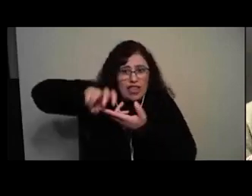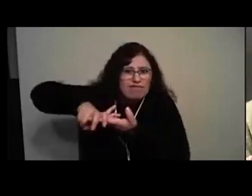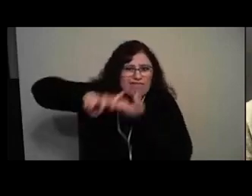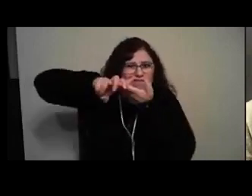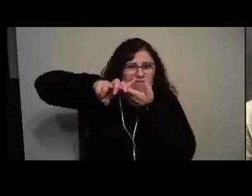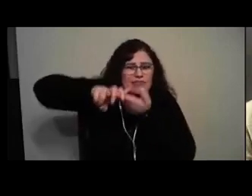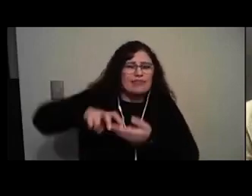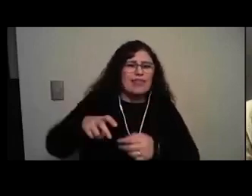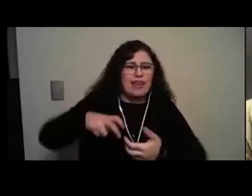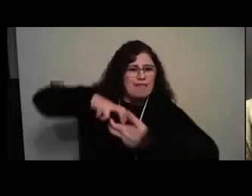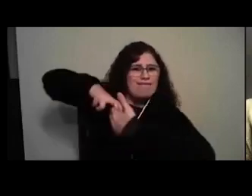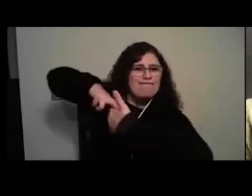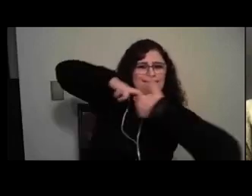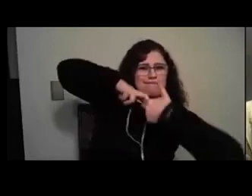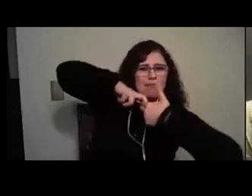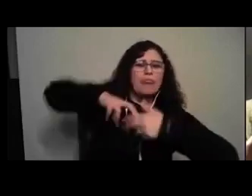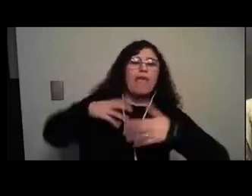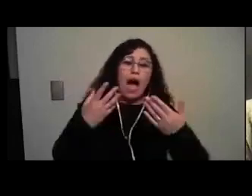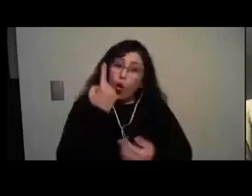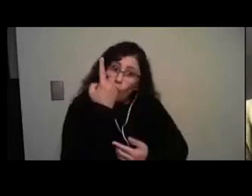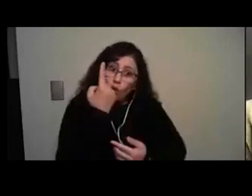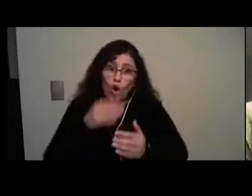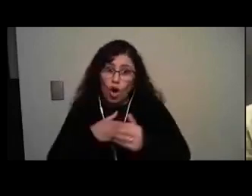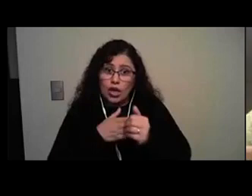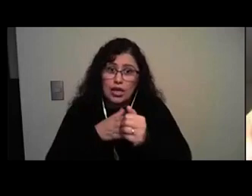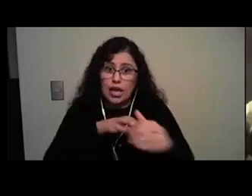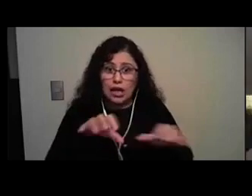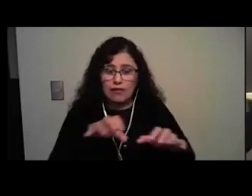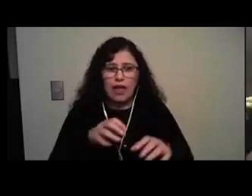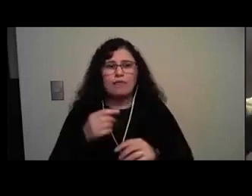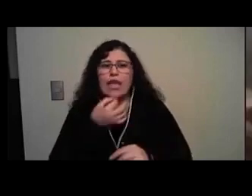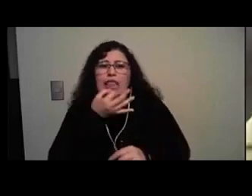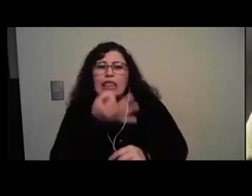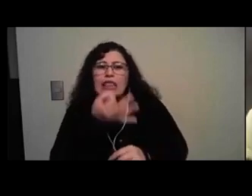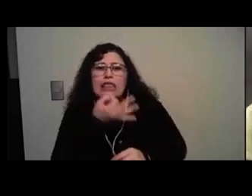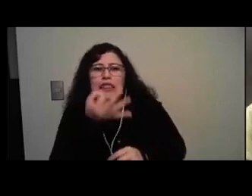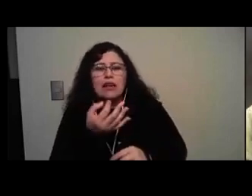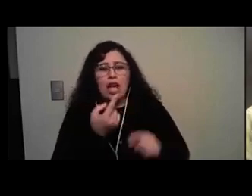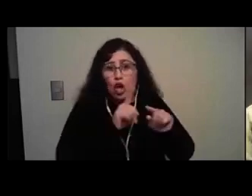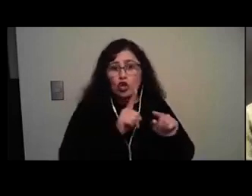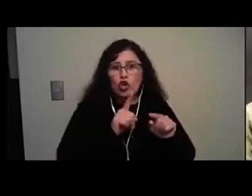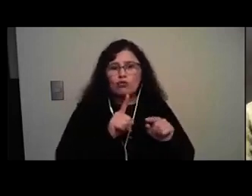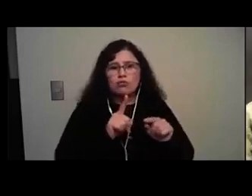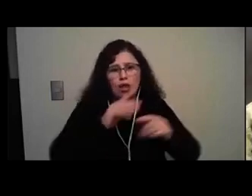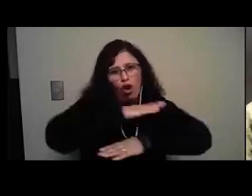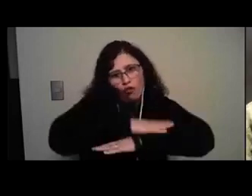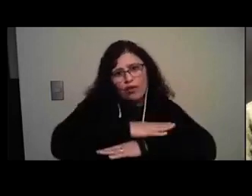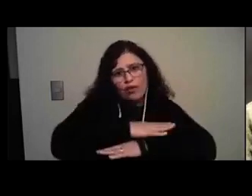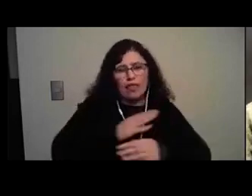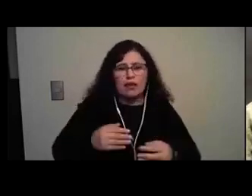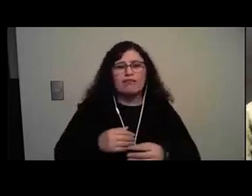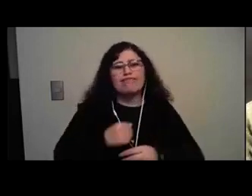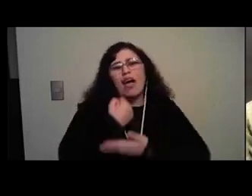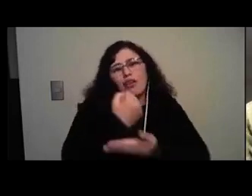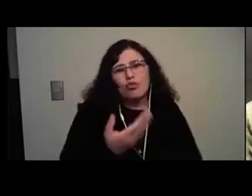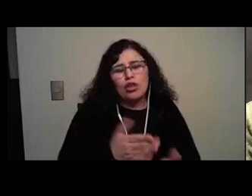¿ya? Uno de los dos que guíe la actividad y que entregue comandos verbales para que el otro pueda seguirla, ¿ya?